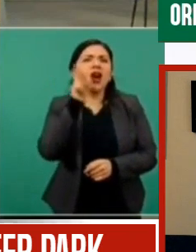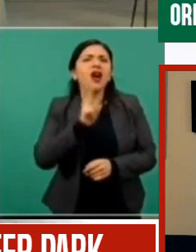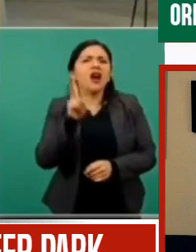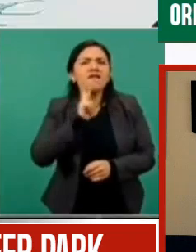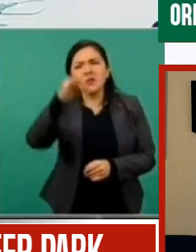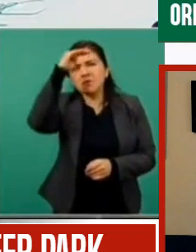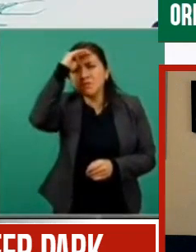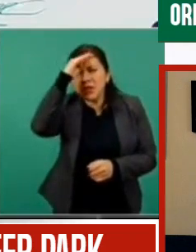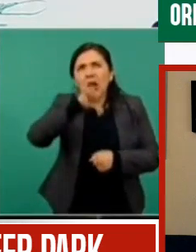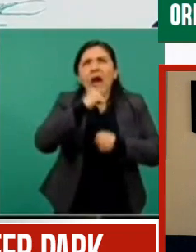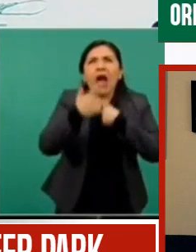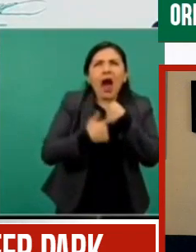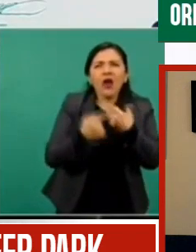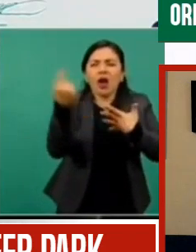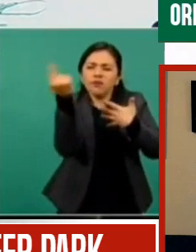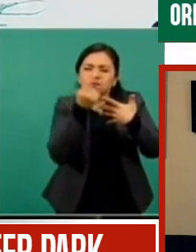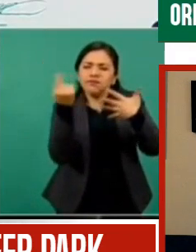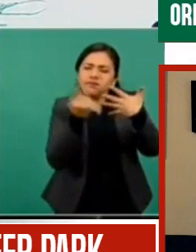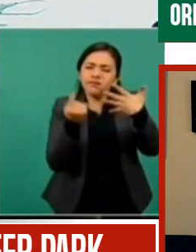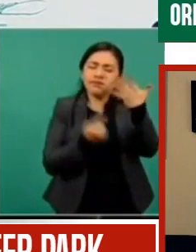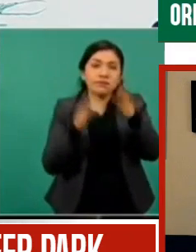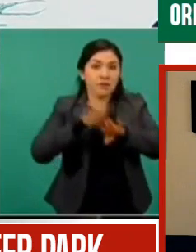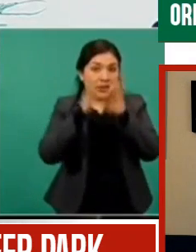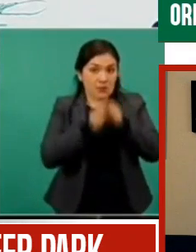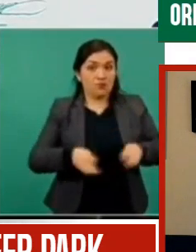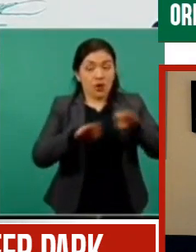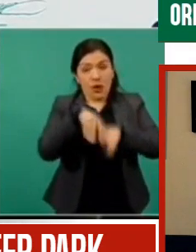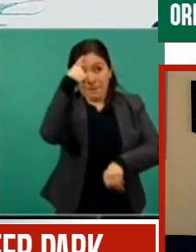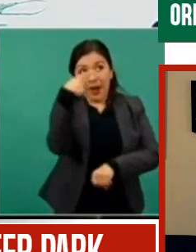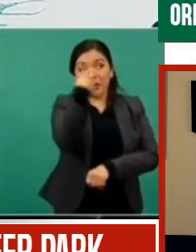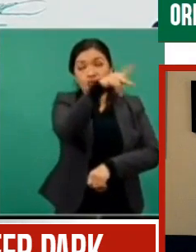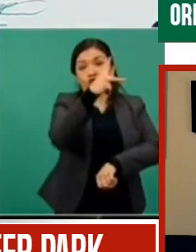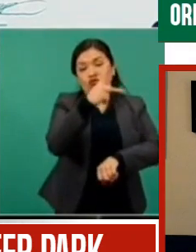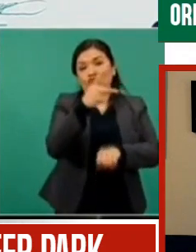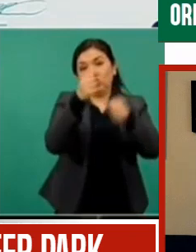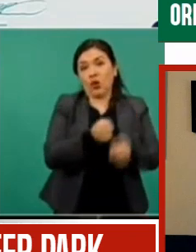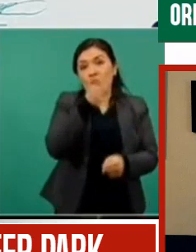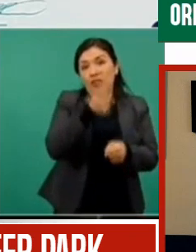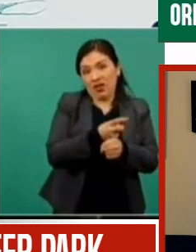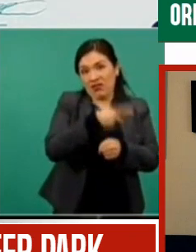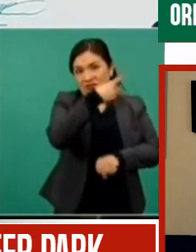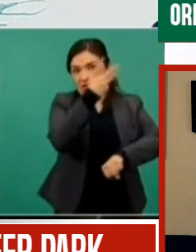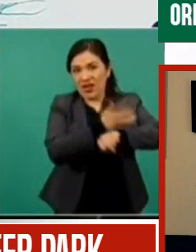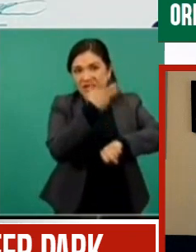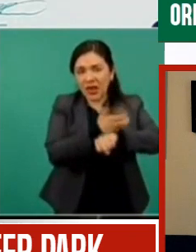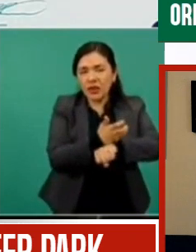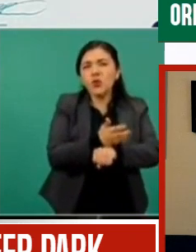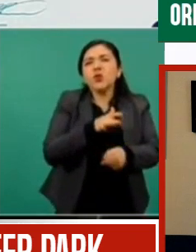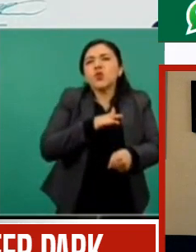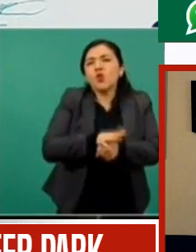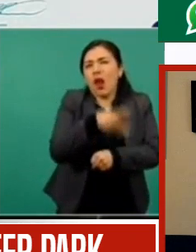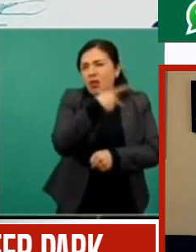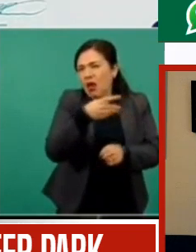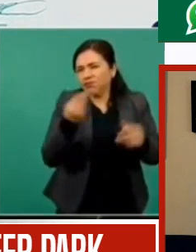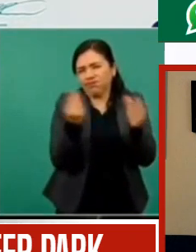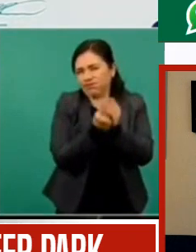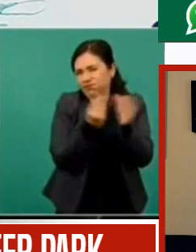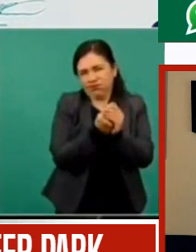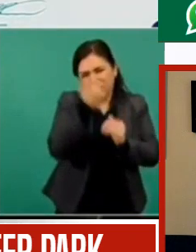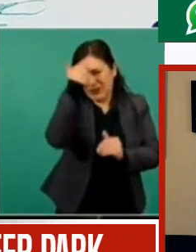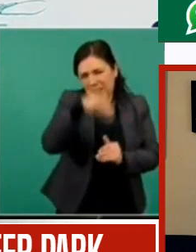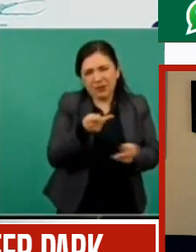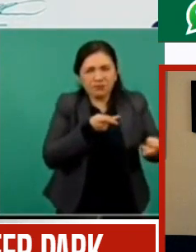consideraciones relevantes para la seguridad nacional y los factores que determinó las obras nacionales eeuu